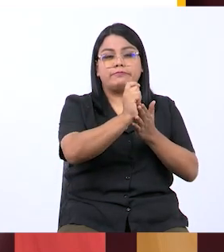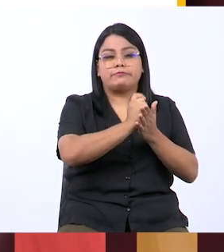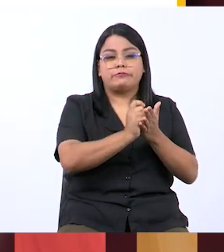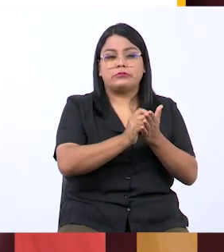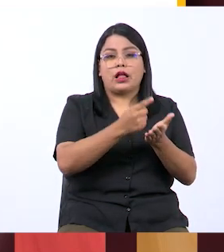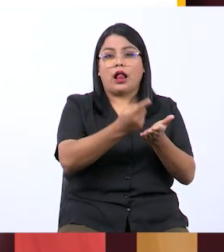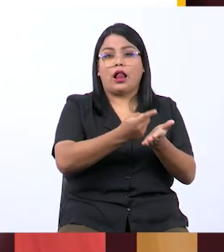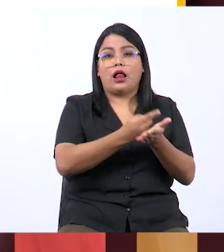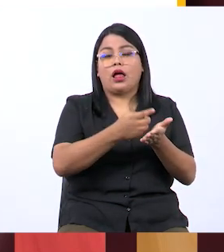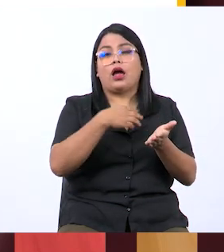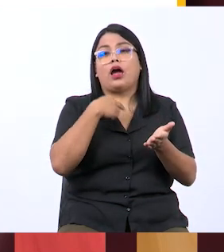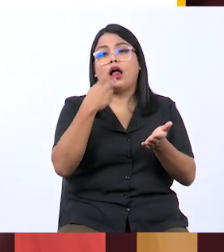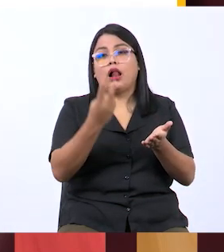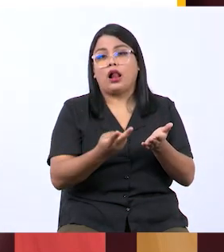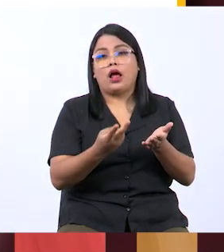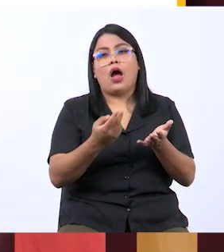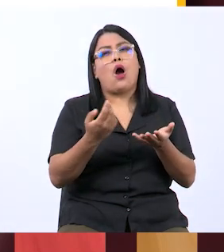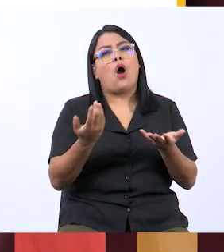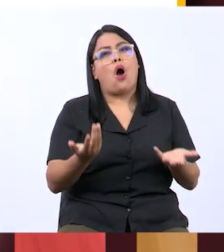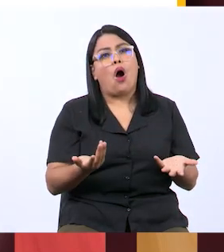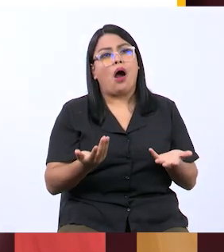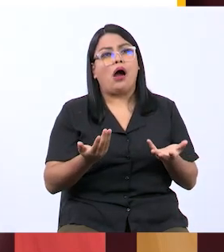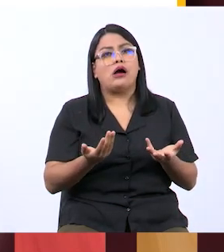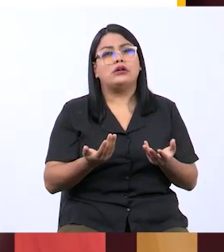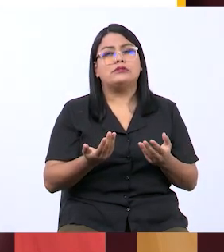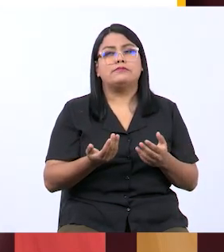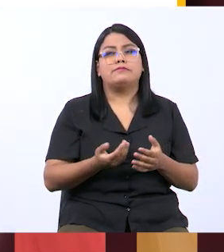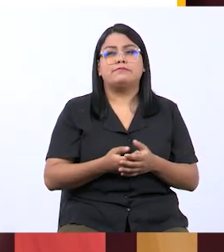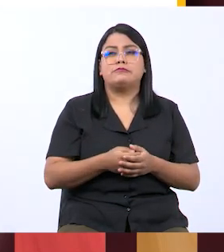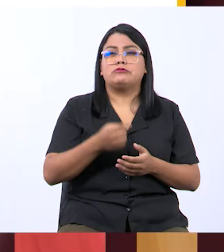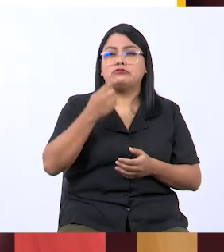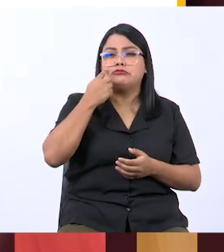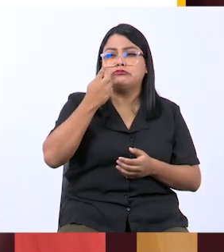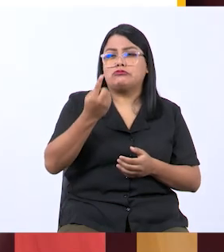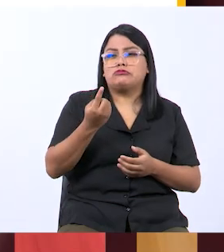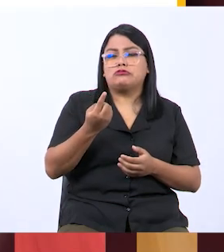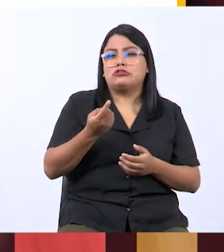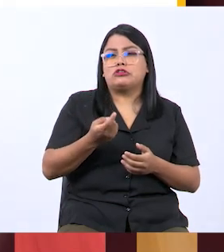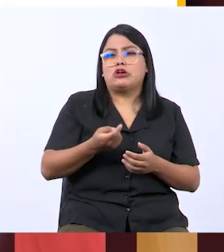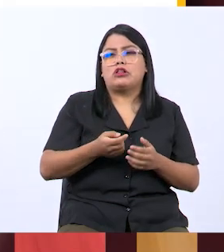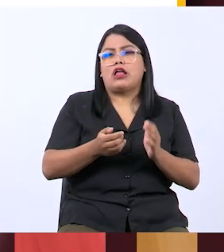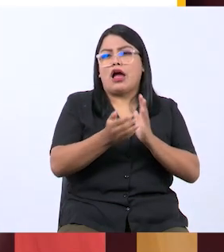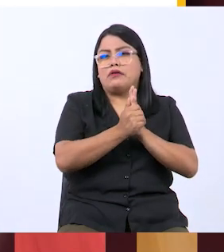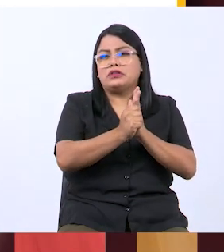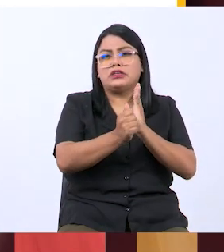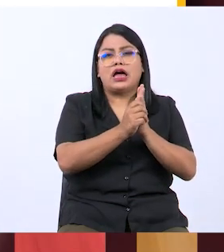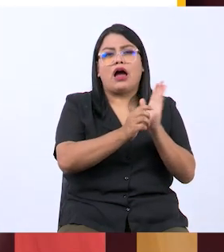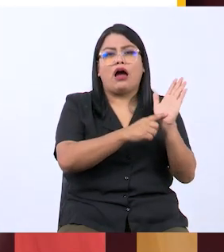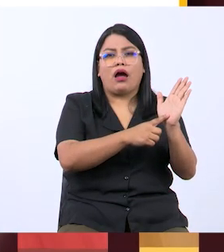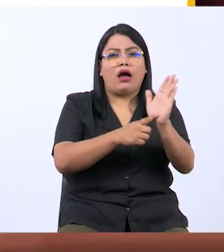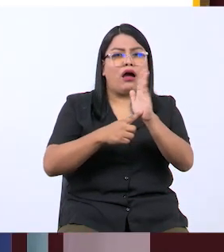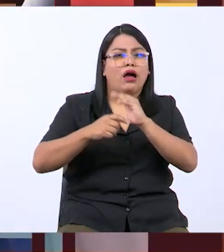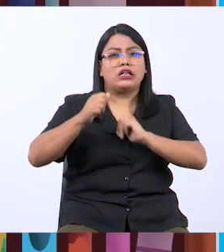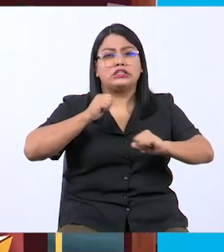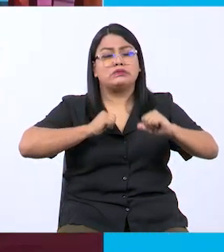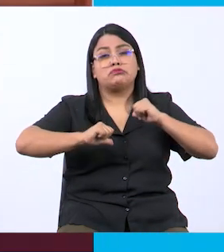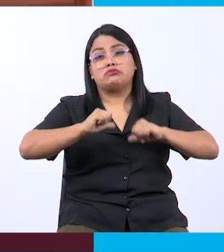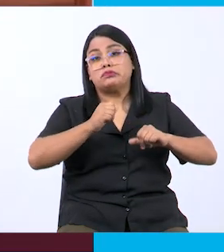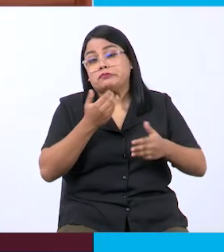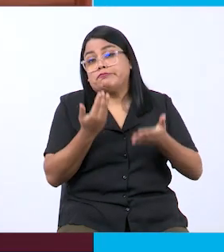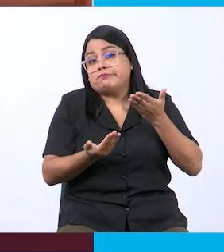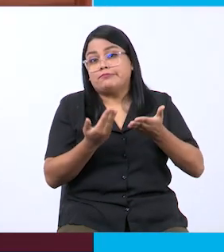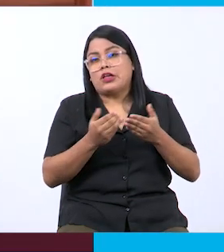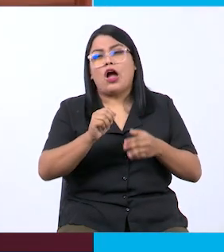escrita, un discurso oral, o una representación en la que se ponen de manifiesto las habilidades artísticas o